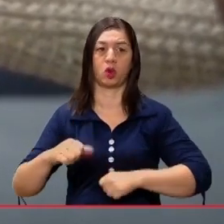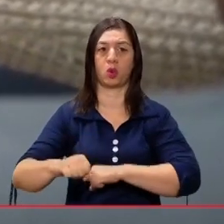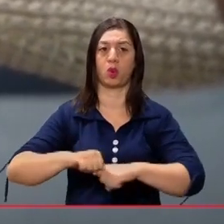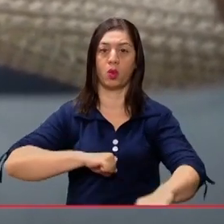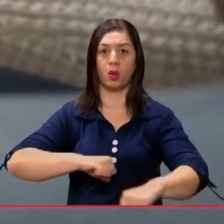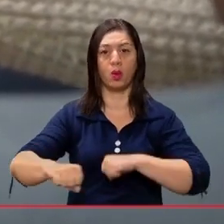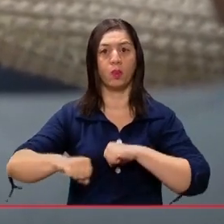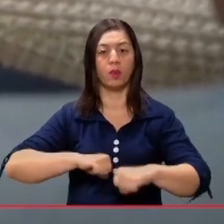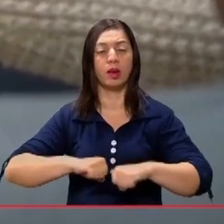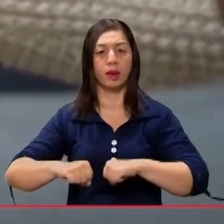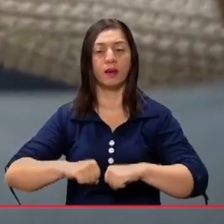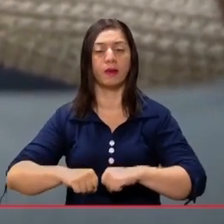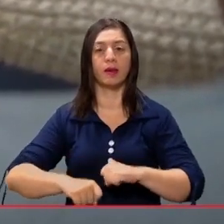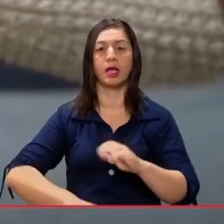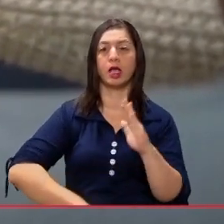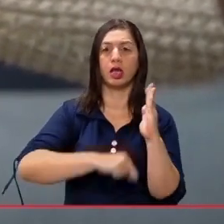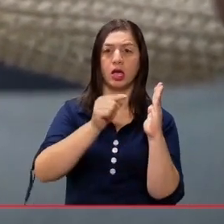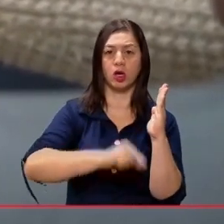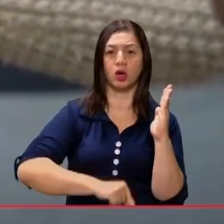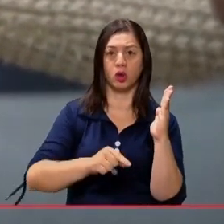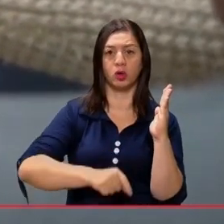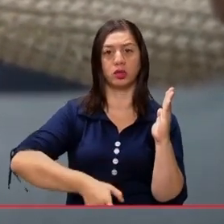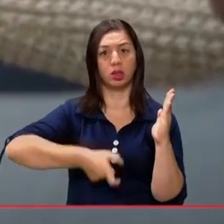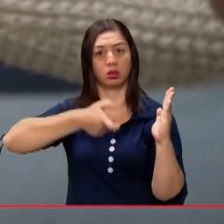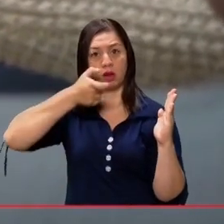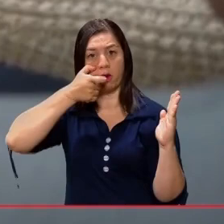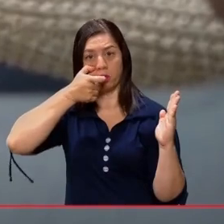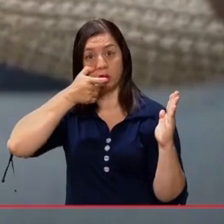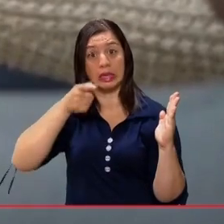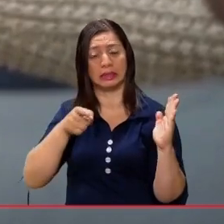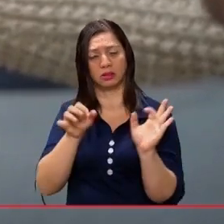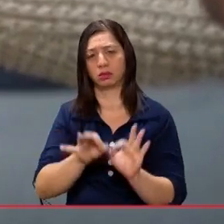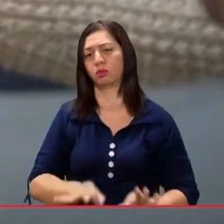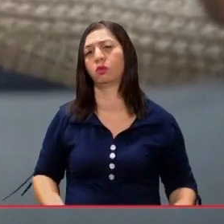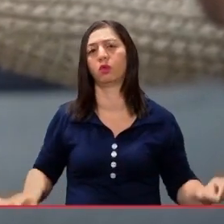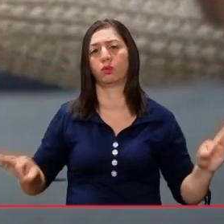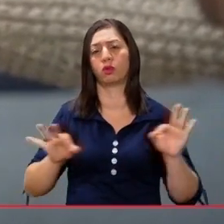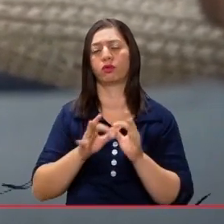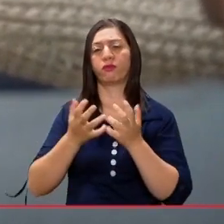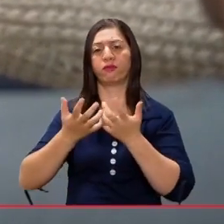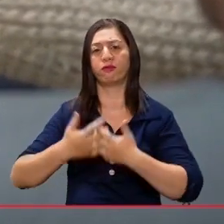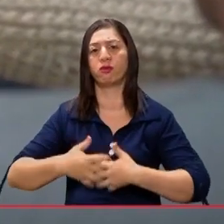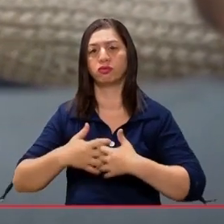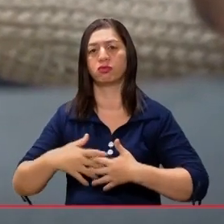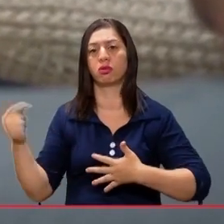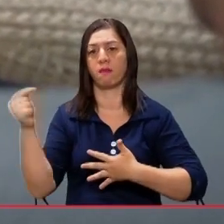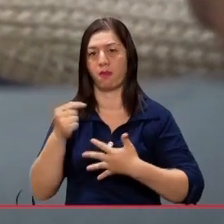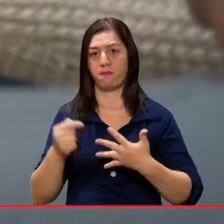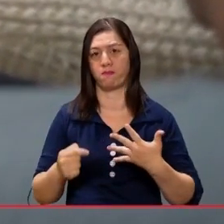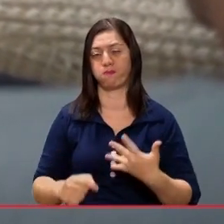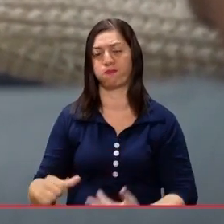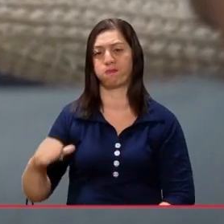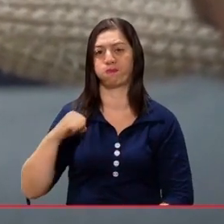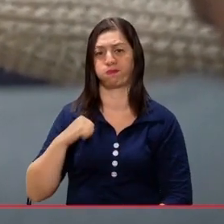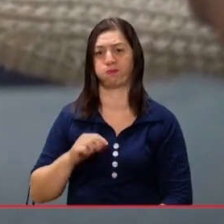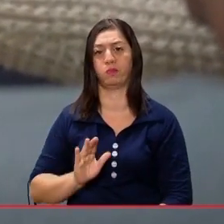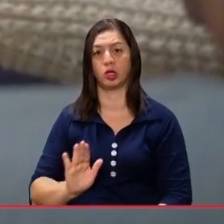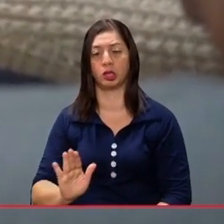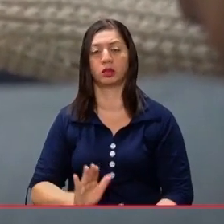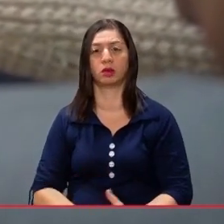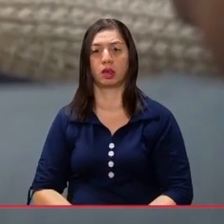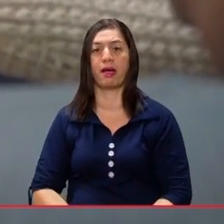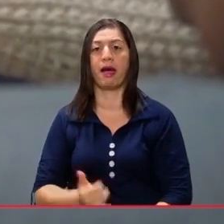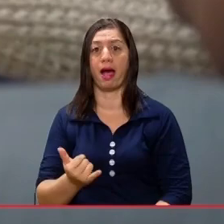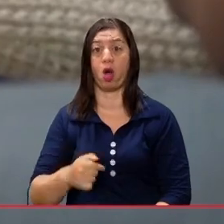operativo, que contraten y que auditen. Eso es muy importante, las funciones que van a tener esas gestoras, porque lo que